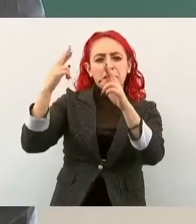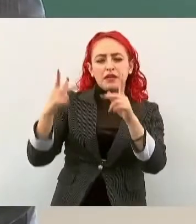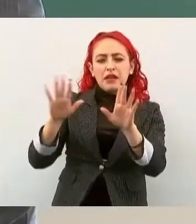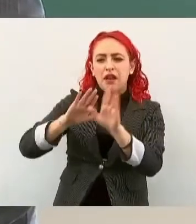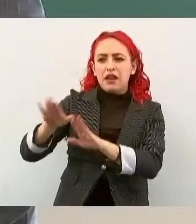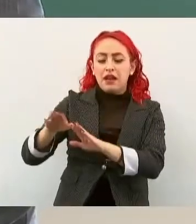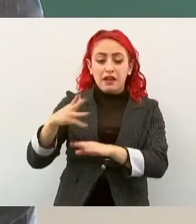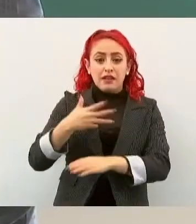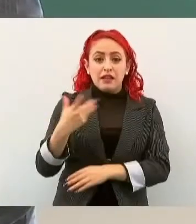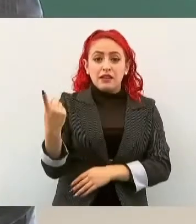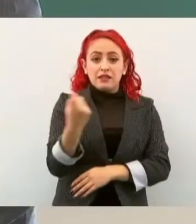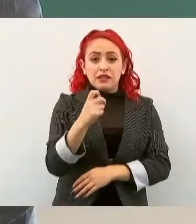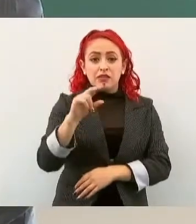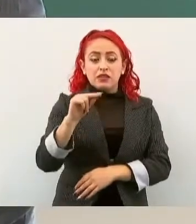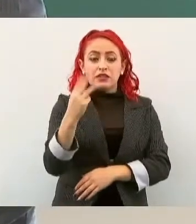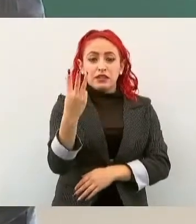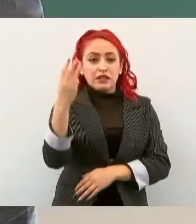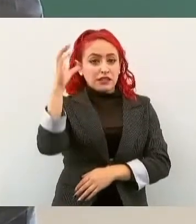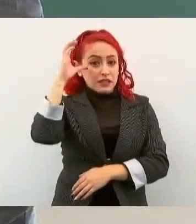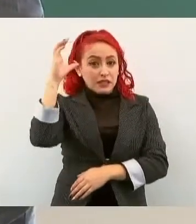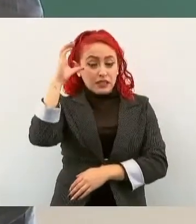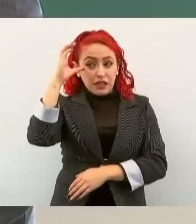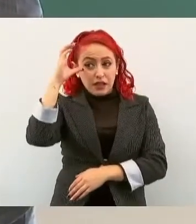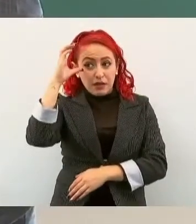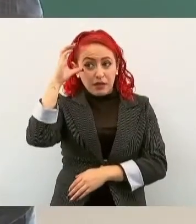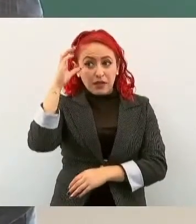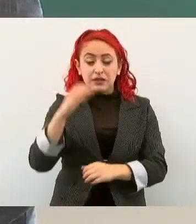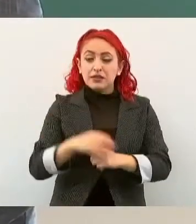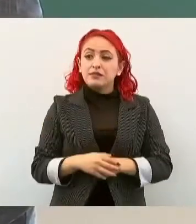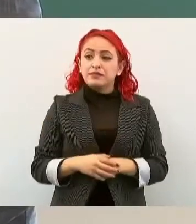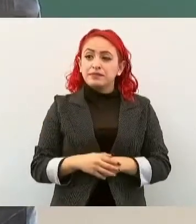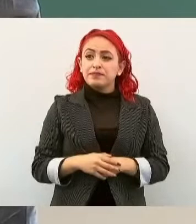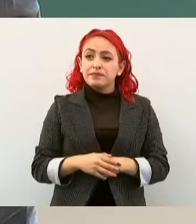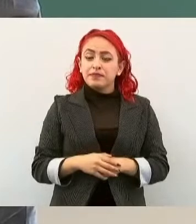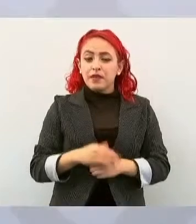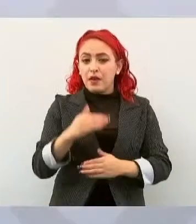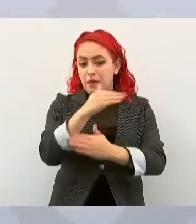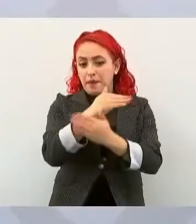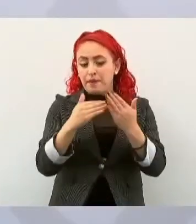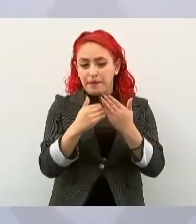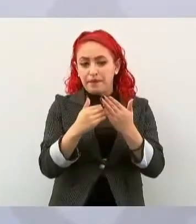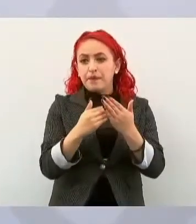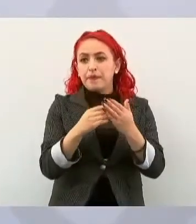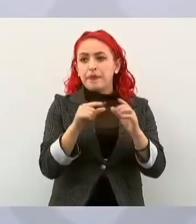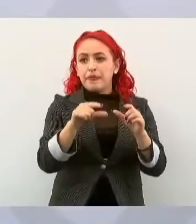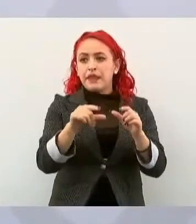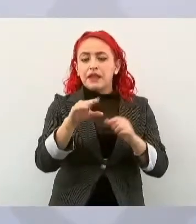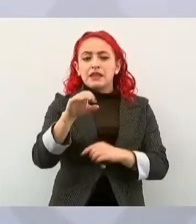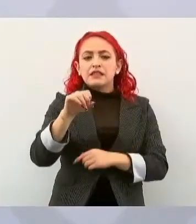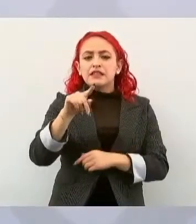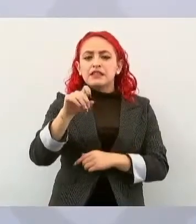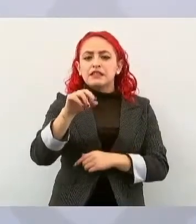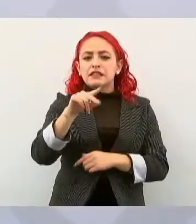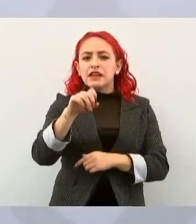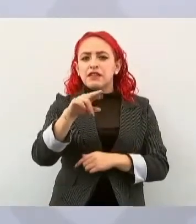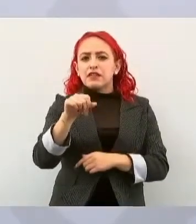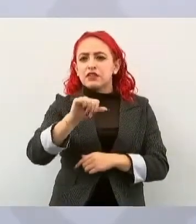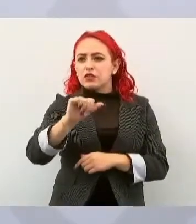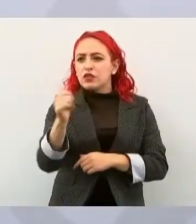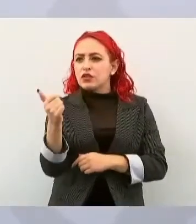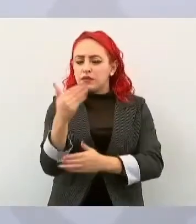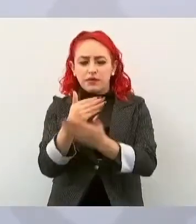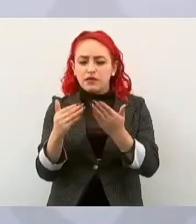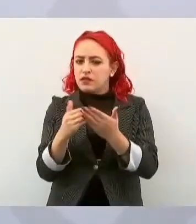cuenta con 183 camas de esa nomenclatura, mitad ellas llamadas sensibles y otra mitad